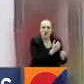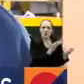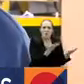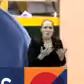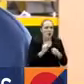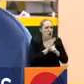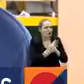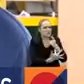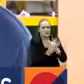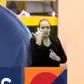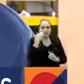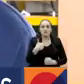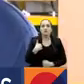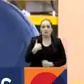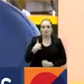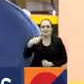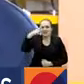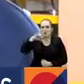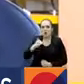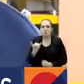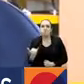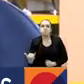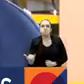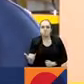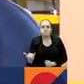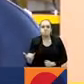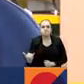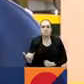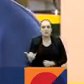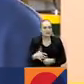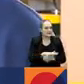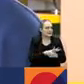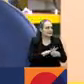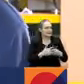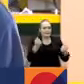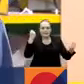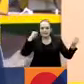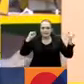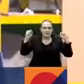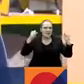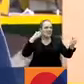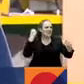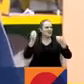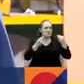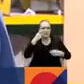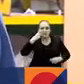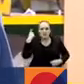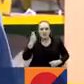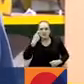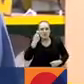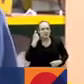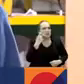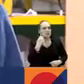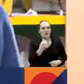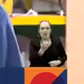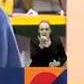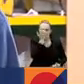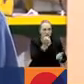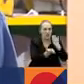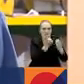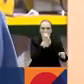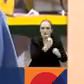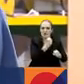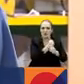pandemia. Yo soy padre, entonces la circunstancia nos llevó a la desesperación de buscar y buscar y buscar. Y pues es